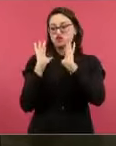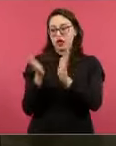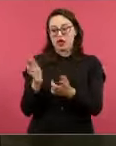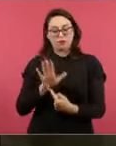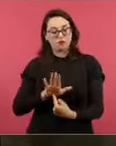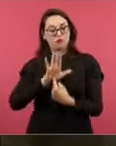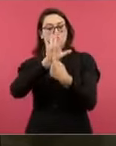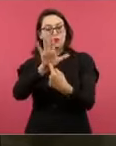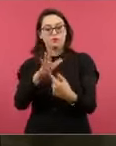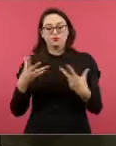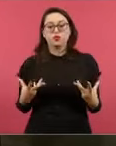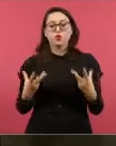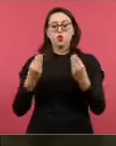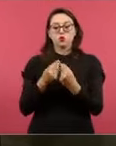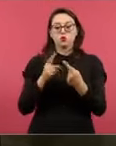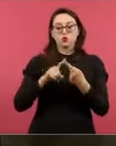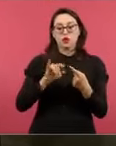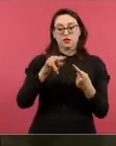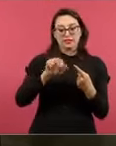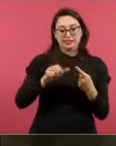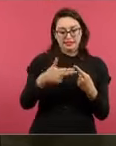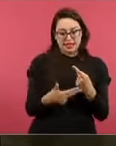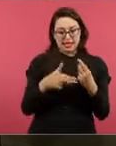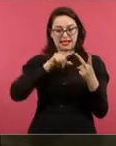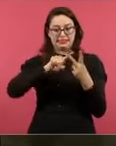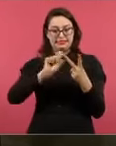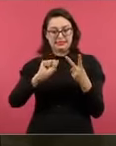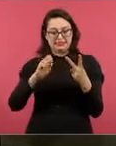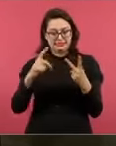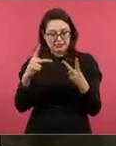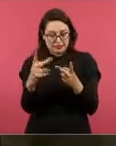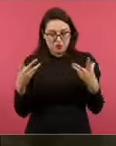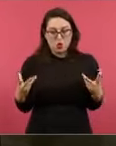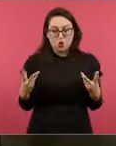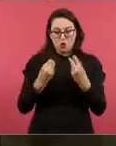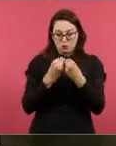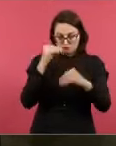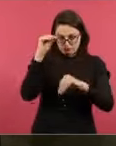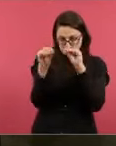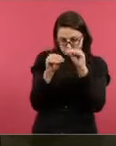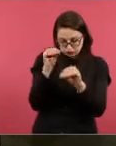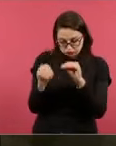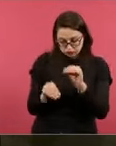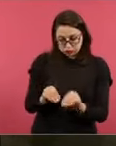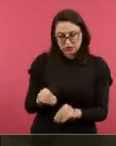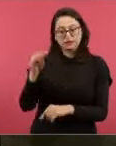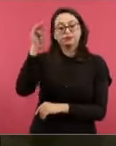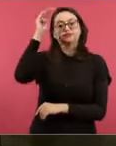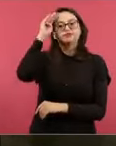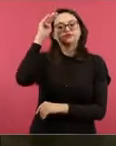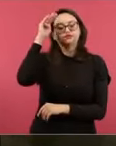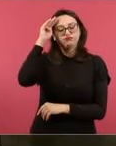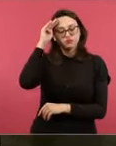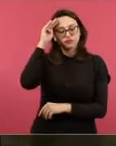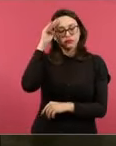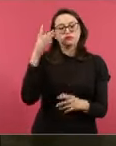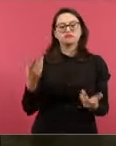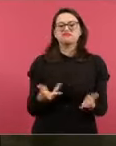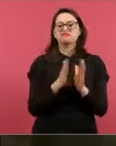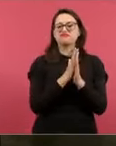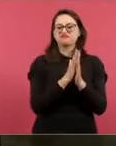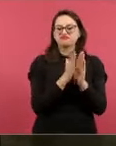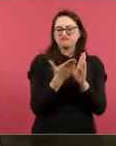con la SEP, el INA y la SEP, y el formato en principio estaba pensado para hacer unos fascículos